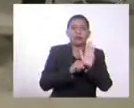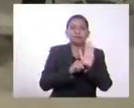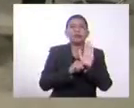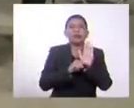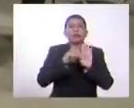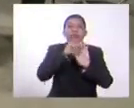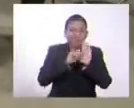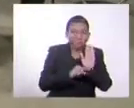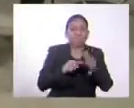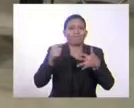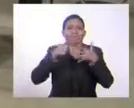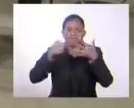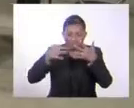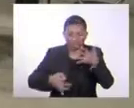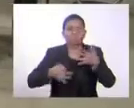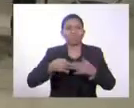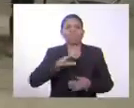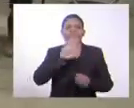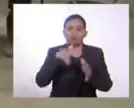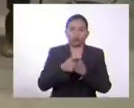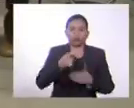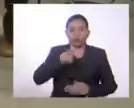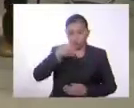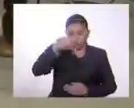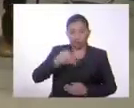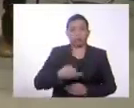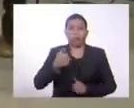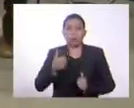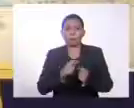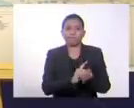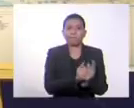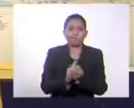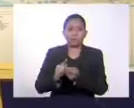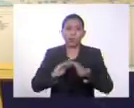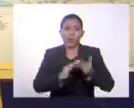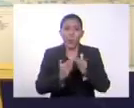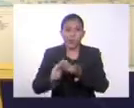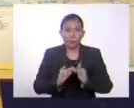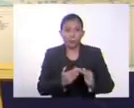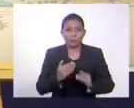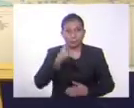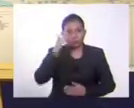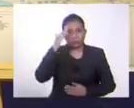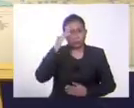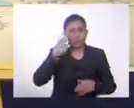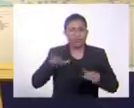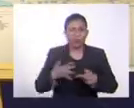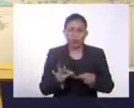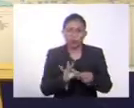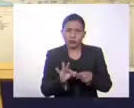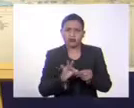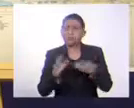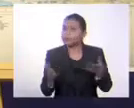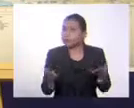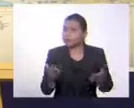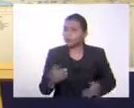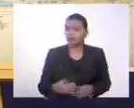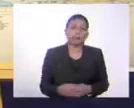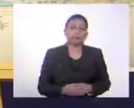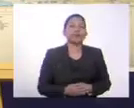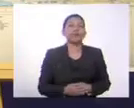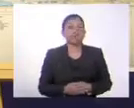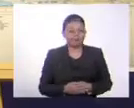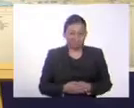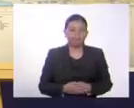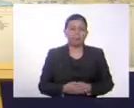también hablaba algo de funciones, Candy. Así es, y es importante retomar la idea del animal político